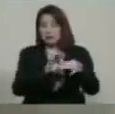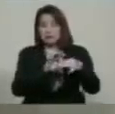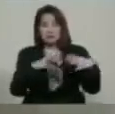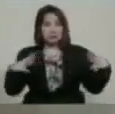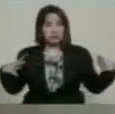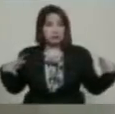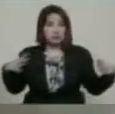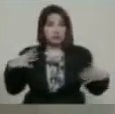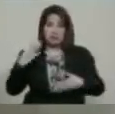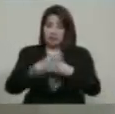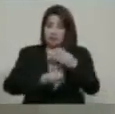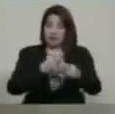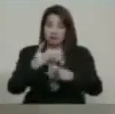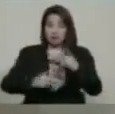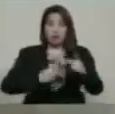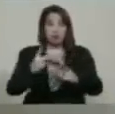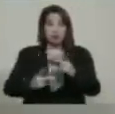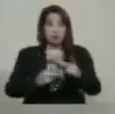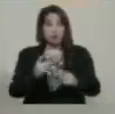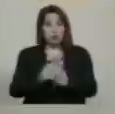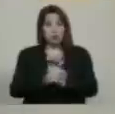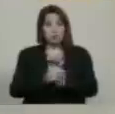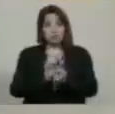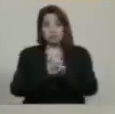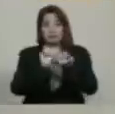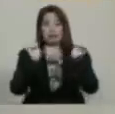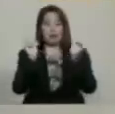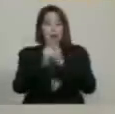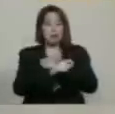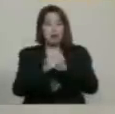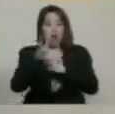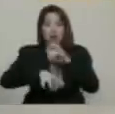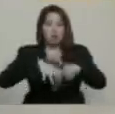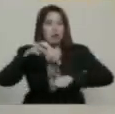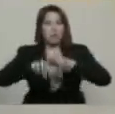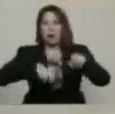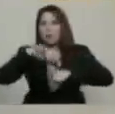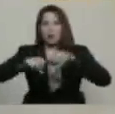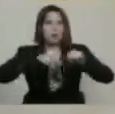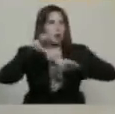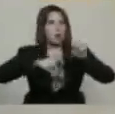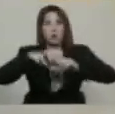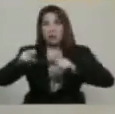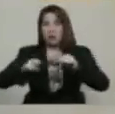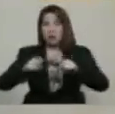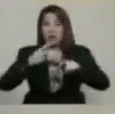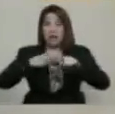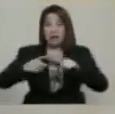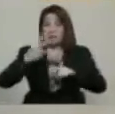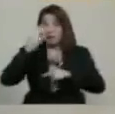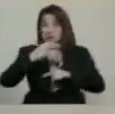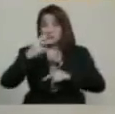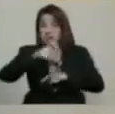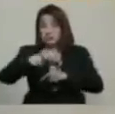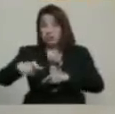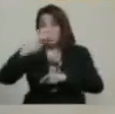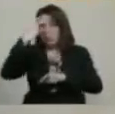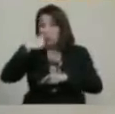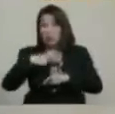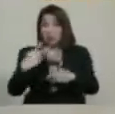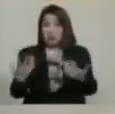del hecho productivo, nos convirtió en consumidores, unos más pobres que otros,